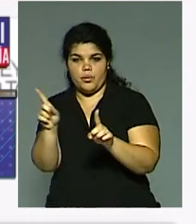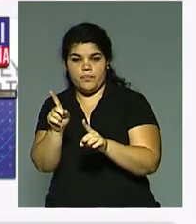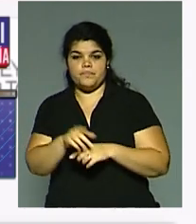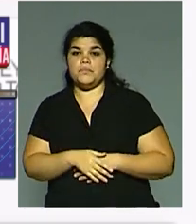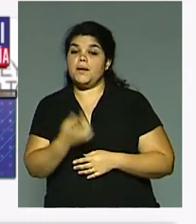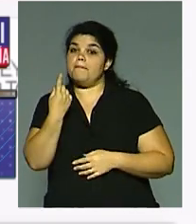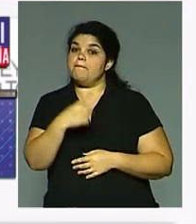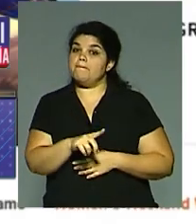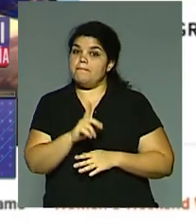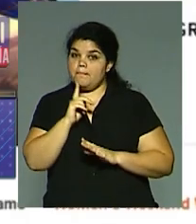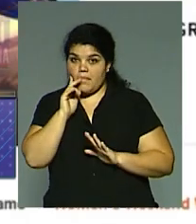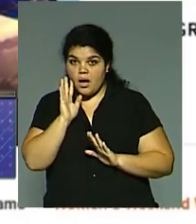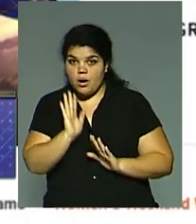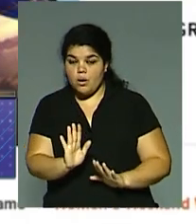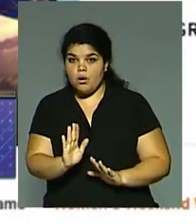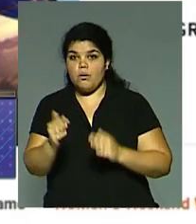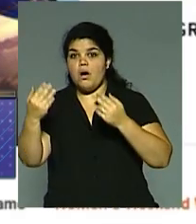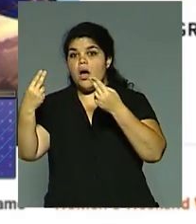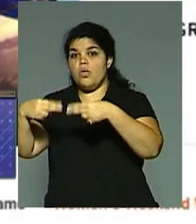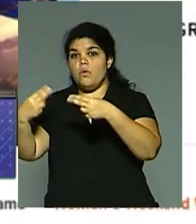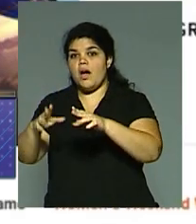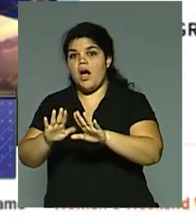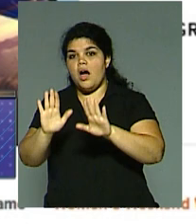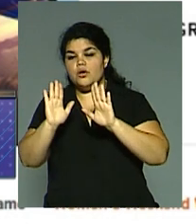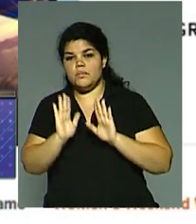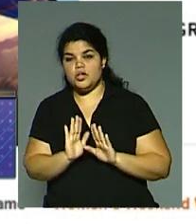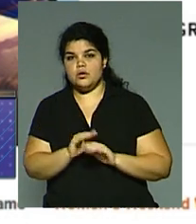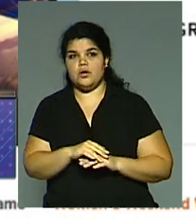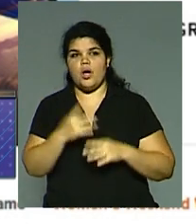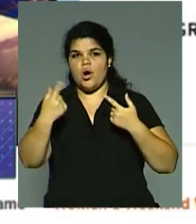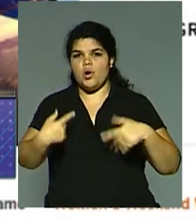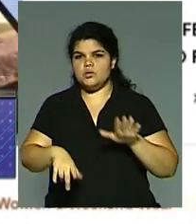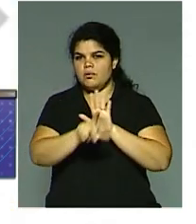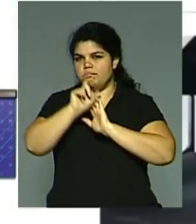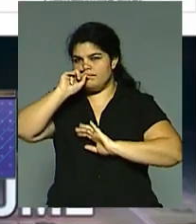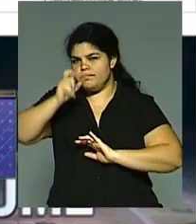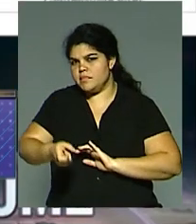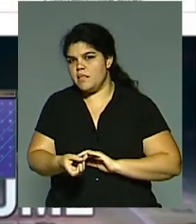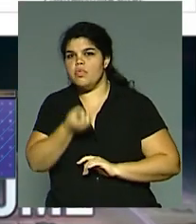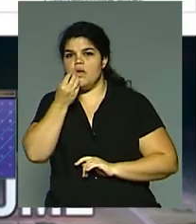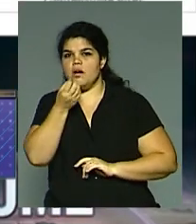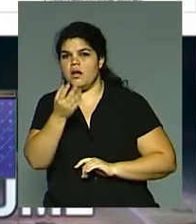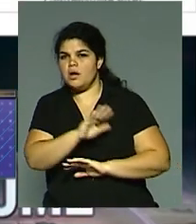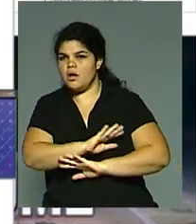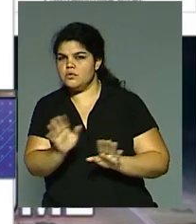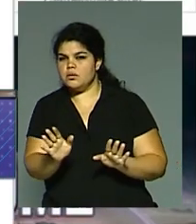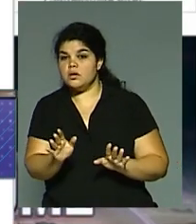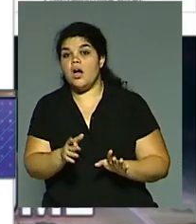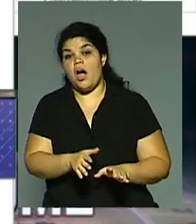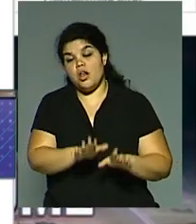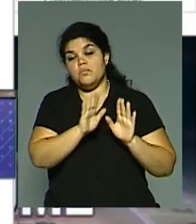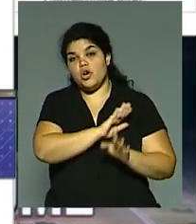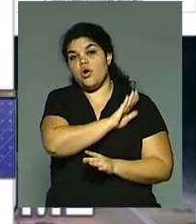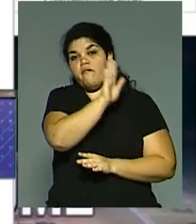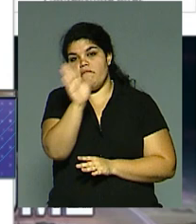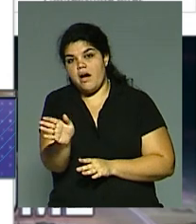aduana puede decir que, por ejemplo, viola algo o de repente no estás muy de acuerdo con la declaración y te pueden ir a hacer ir igual a la